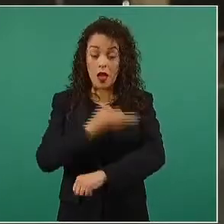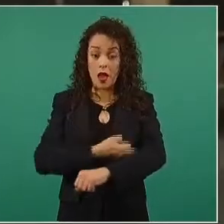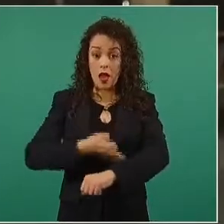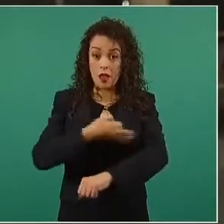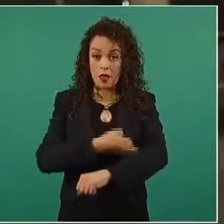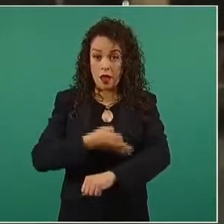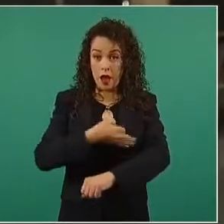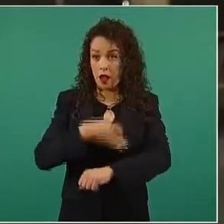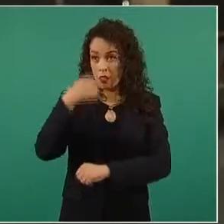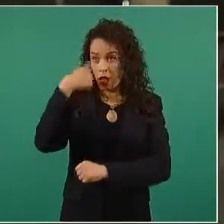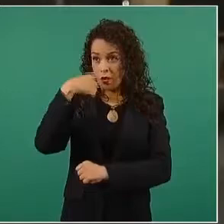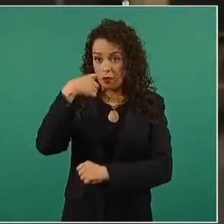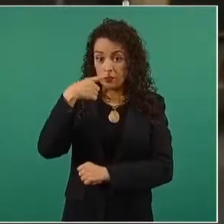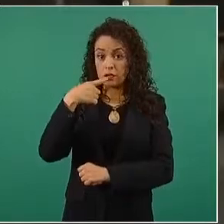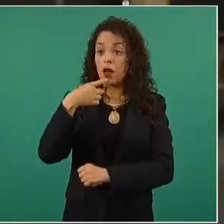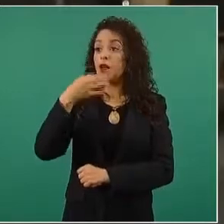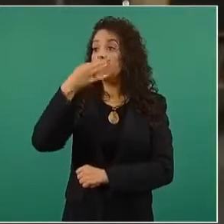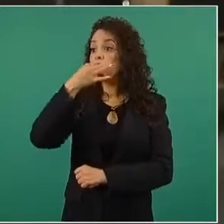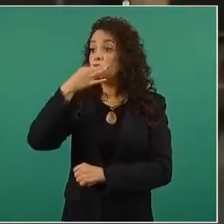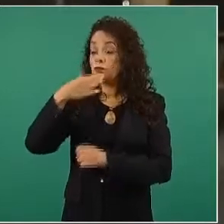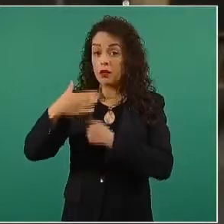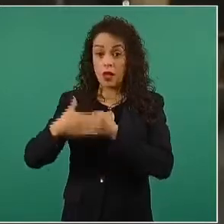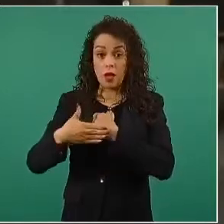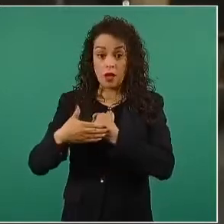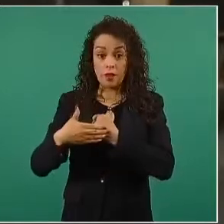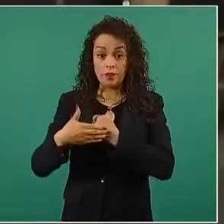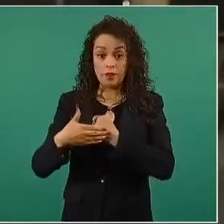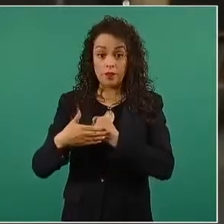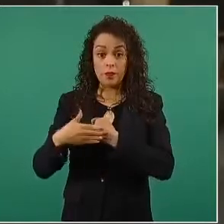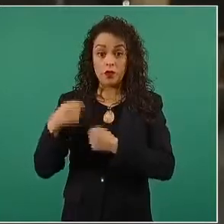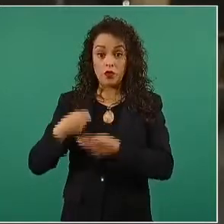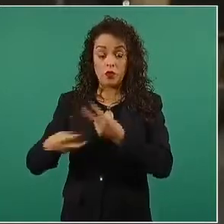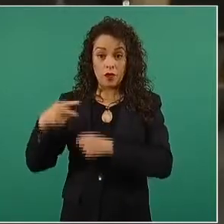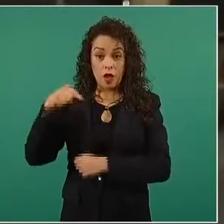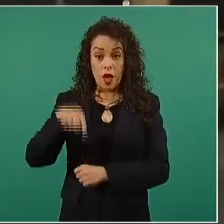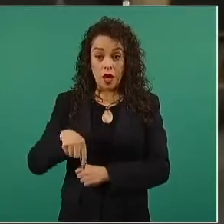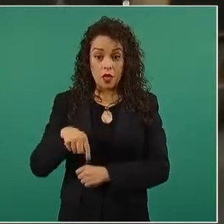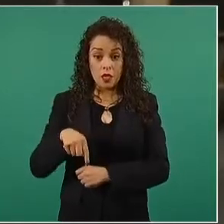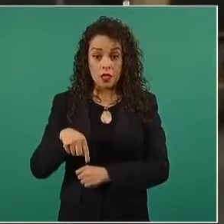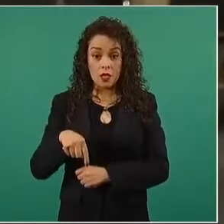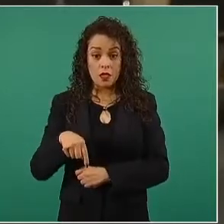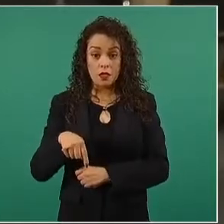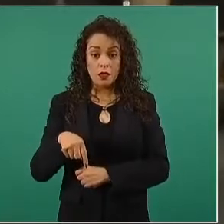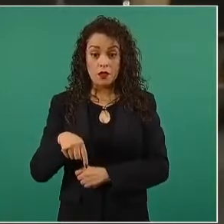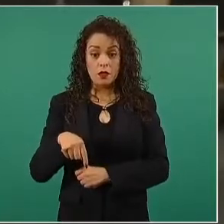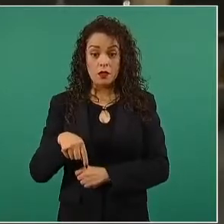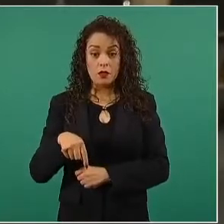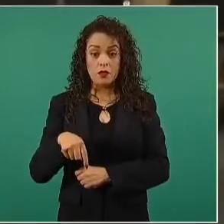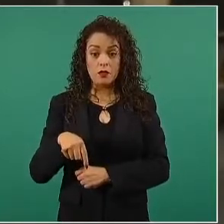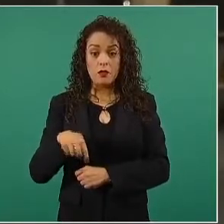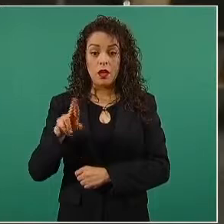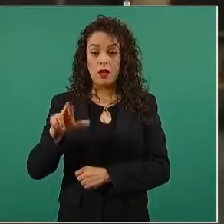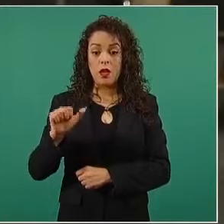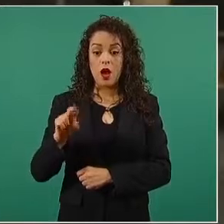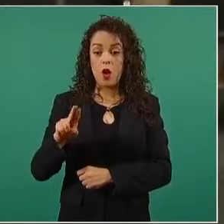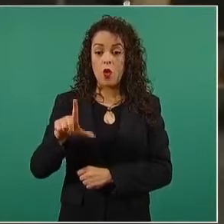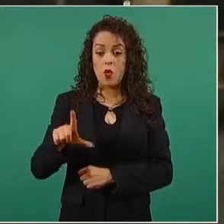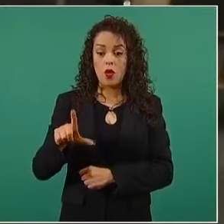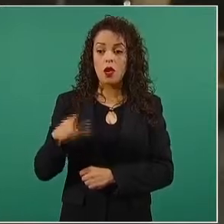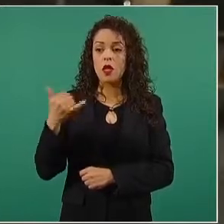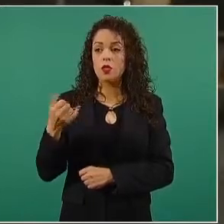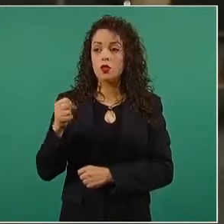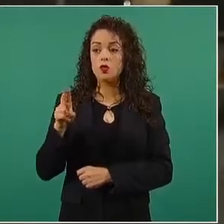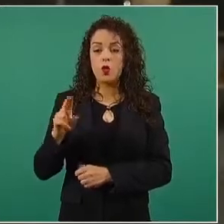tarde-noche. Se me informó, estuve aquí, se retiró el plantón que estaba aquí de don Raúl III y su